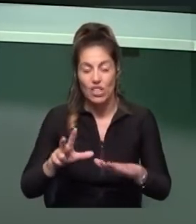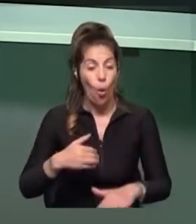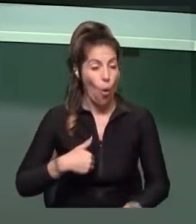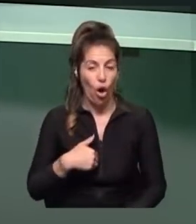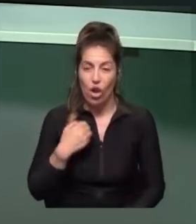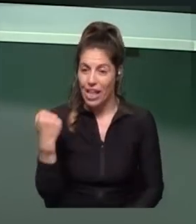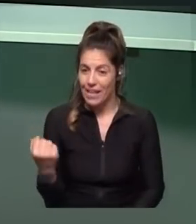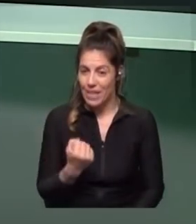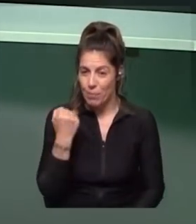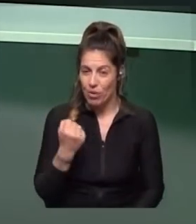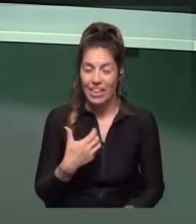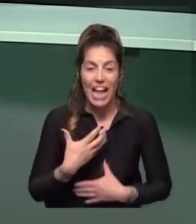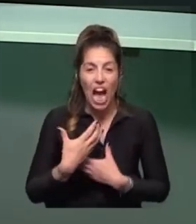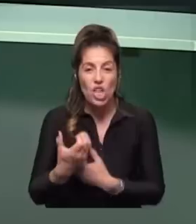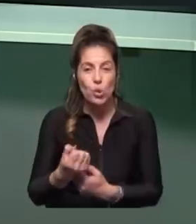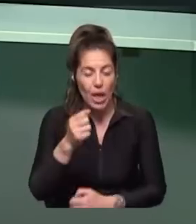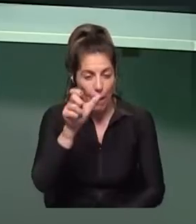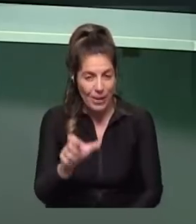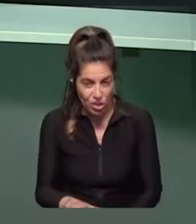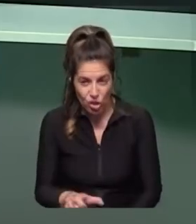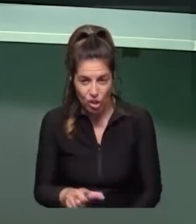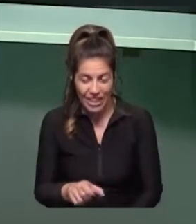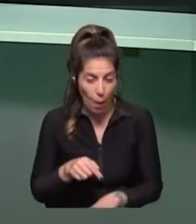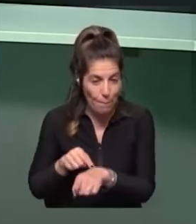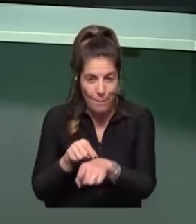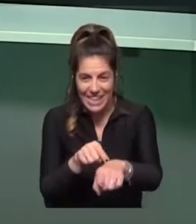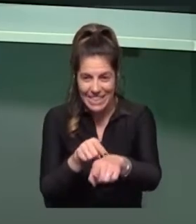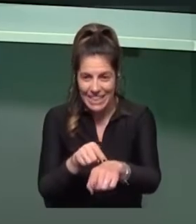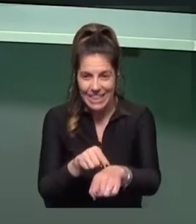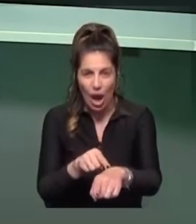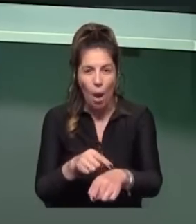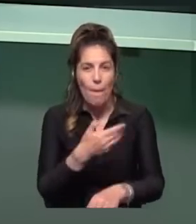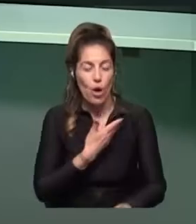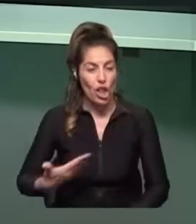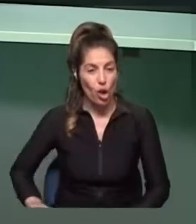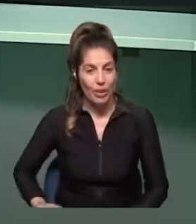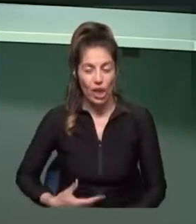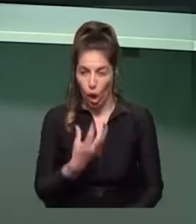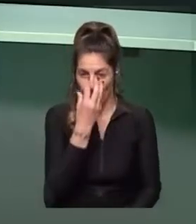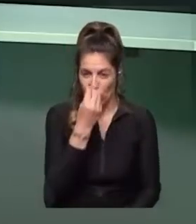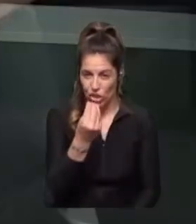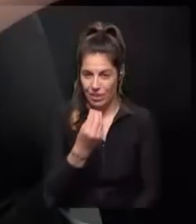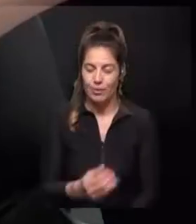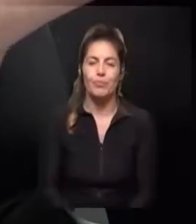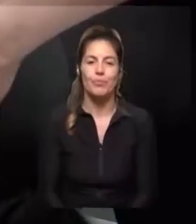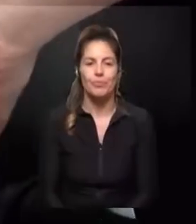en la ayuda a personas que habían sido perseguidas por el gobierno de pinochet